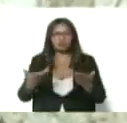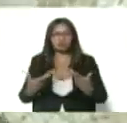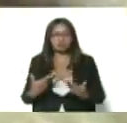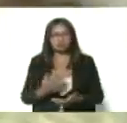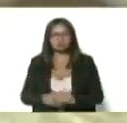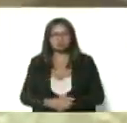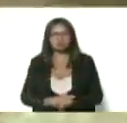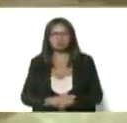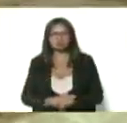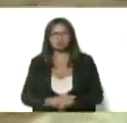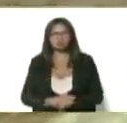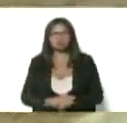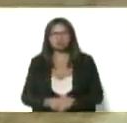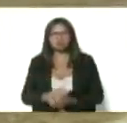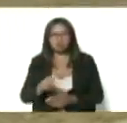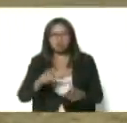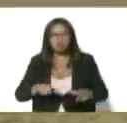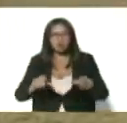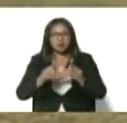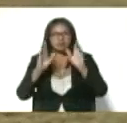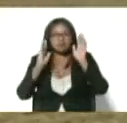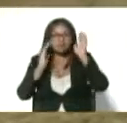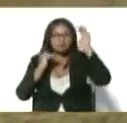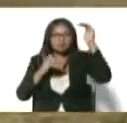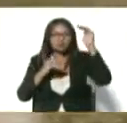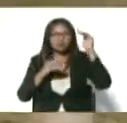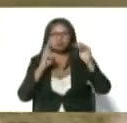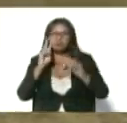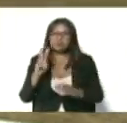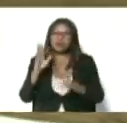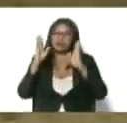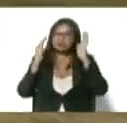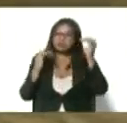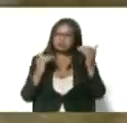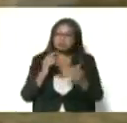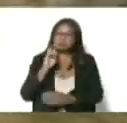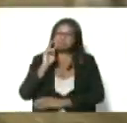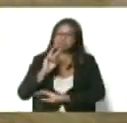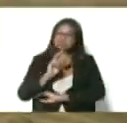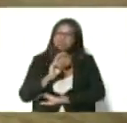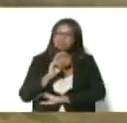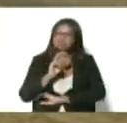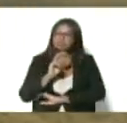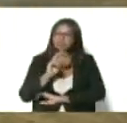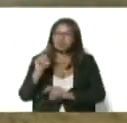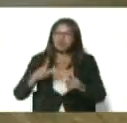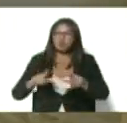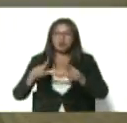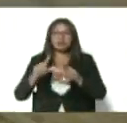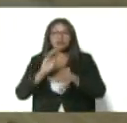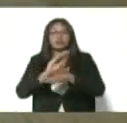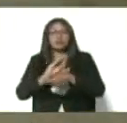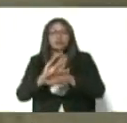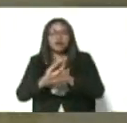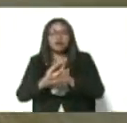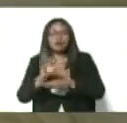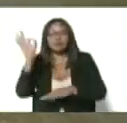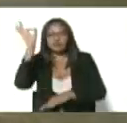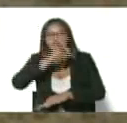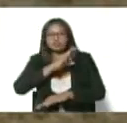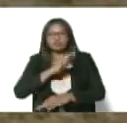desde este centro de atención me llamó mucho la atención que por lo menos el centro de cría de porcino